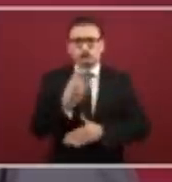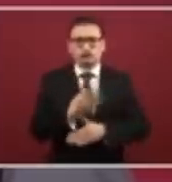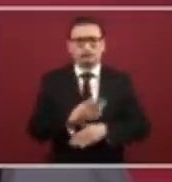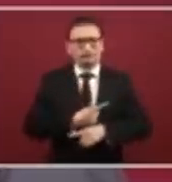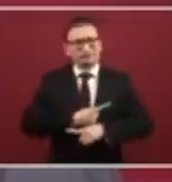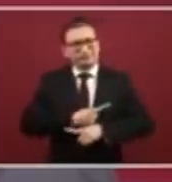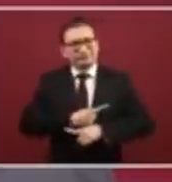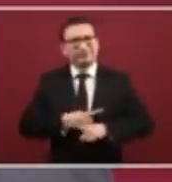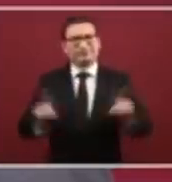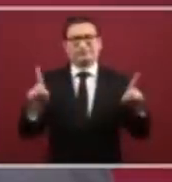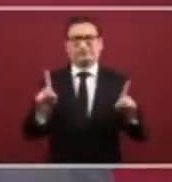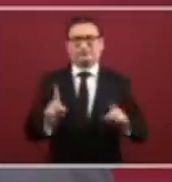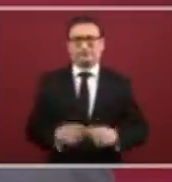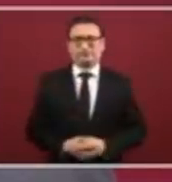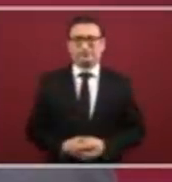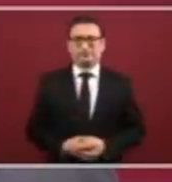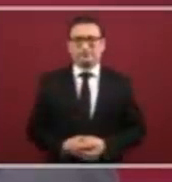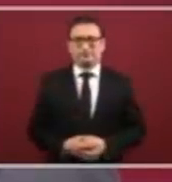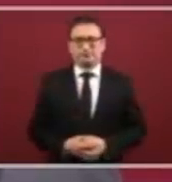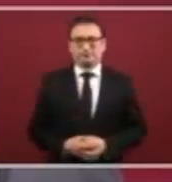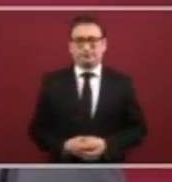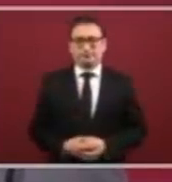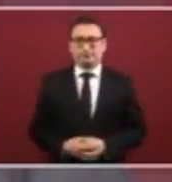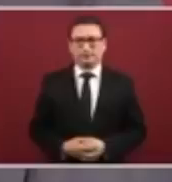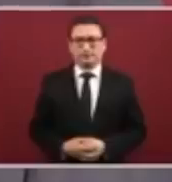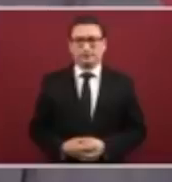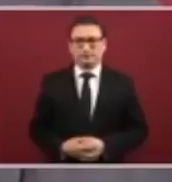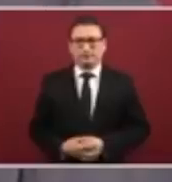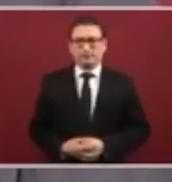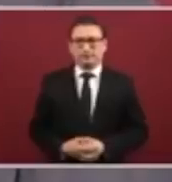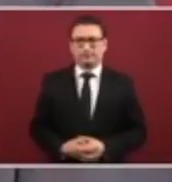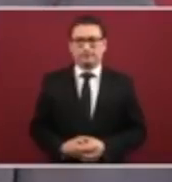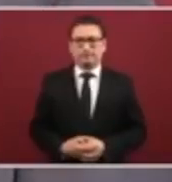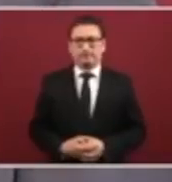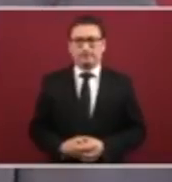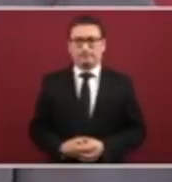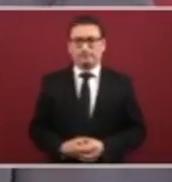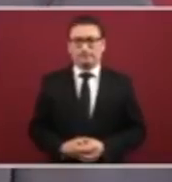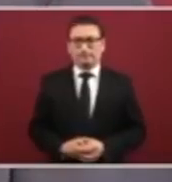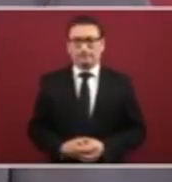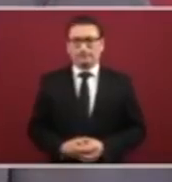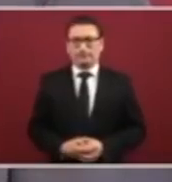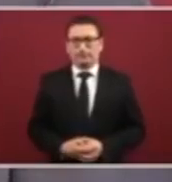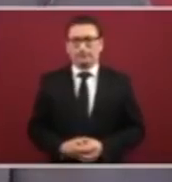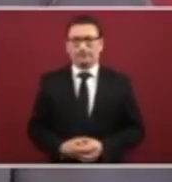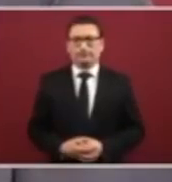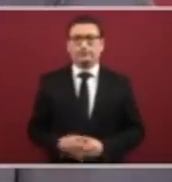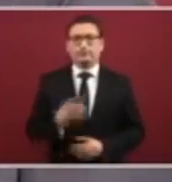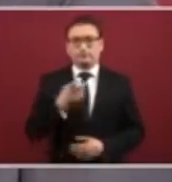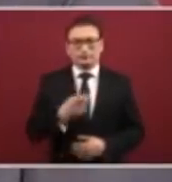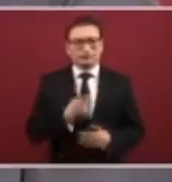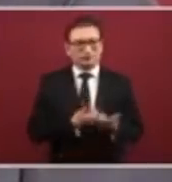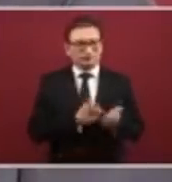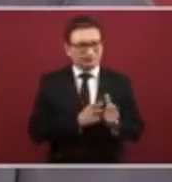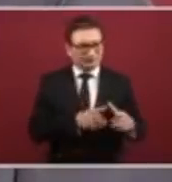distinta de gobierno. De modo que si los conservadores,